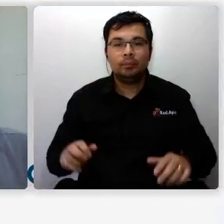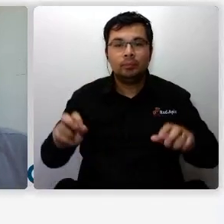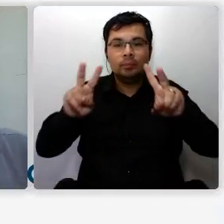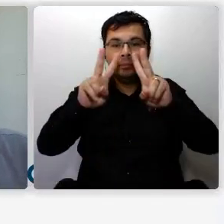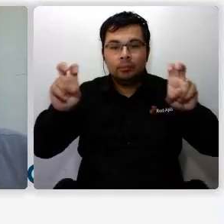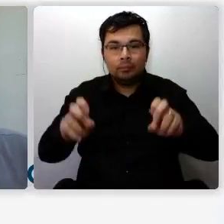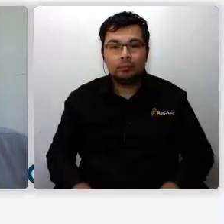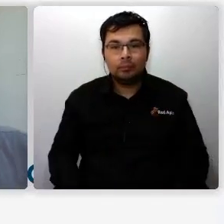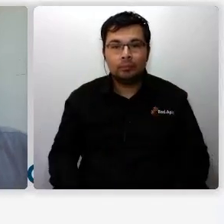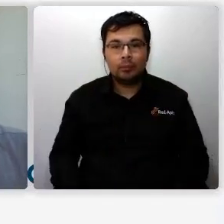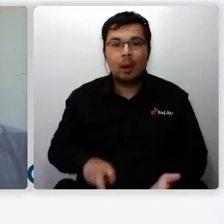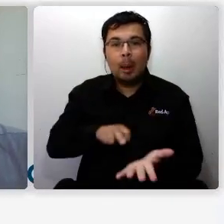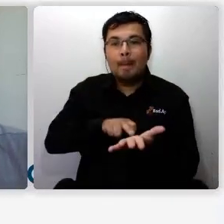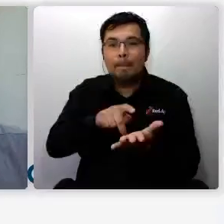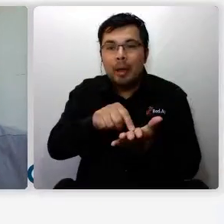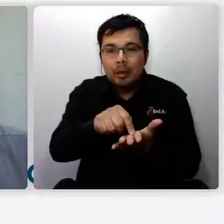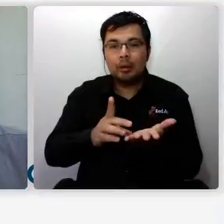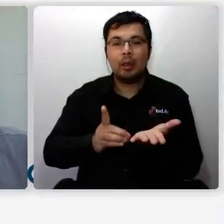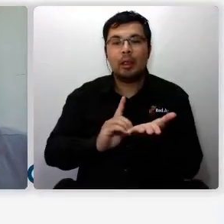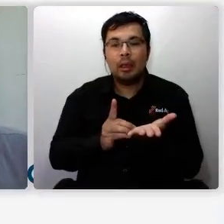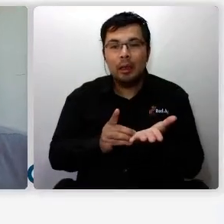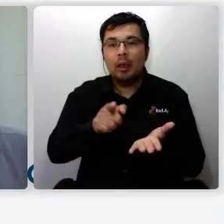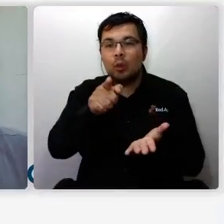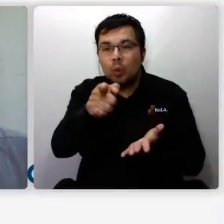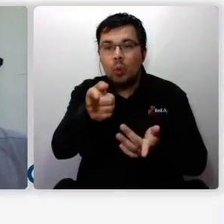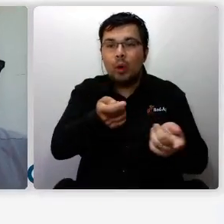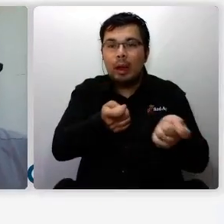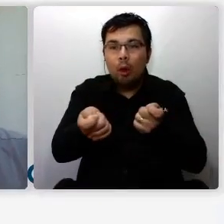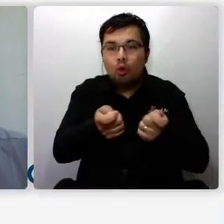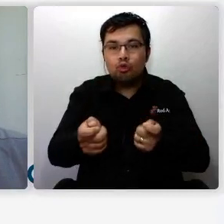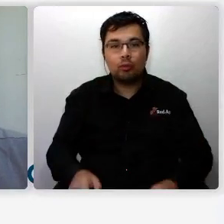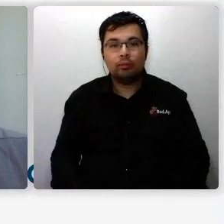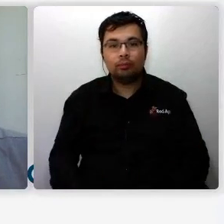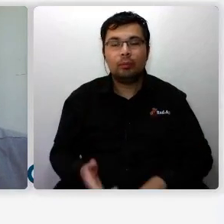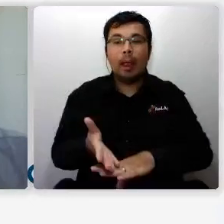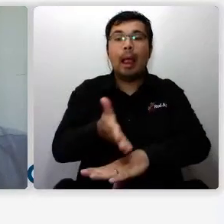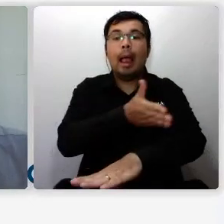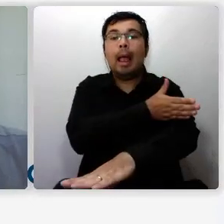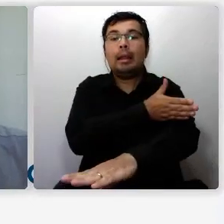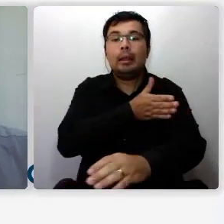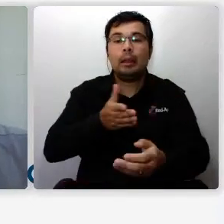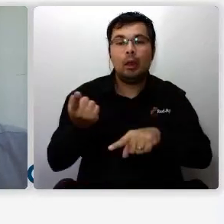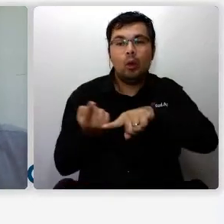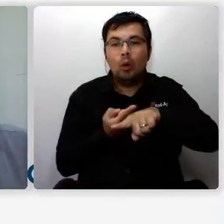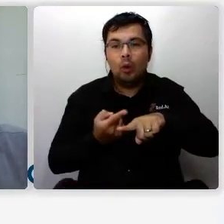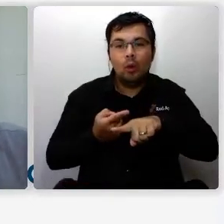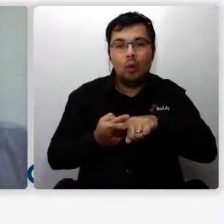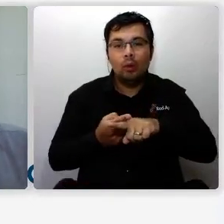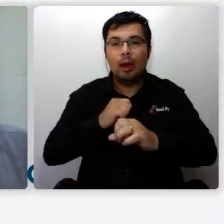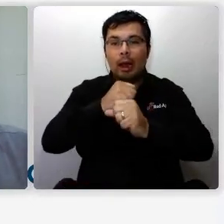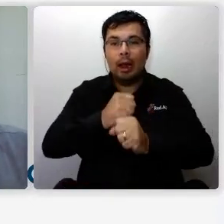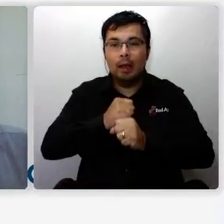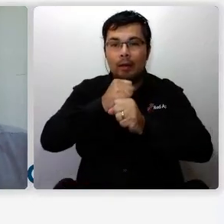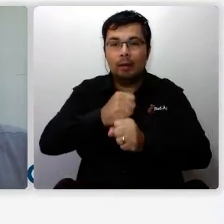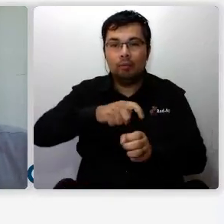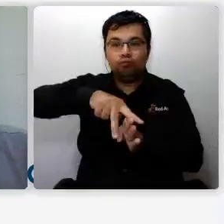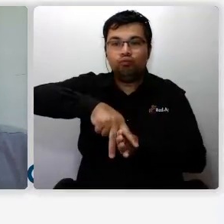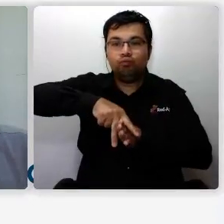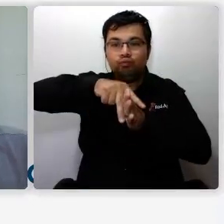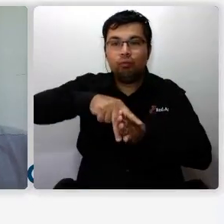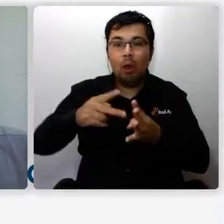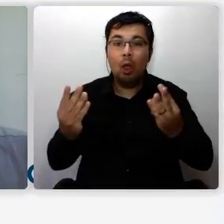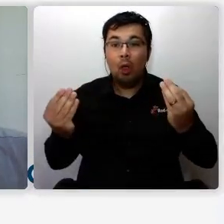tu Negocio. En la hípica se diría, y lo conversamos en la previa con nuestro primer expositor, caballo bueno, repite, se dice en la hípica, en